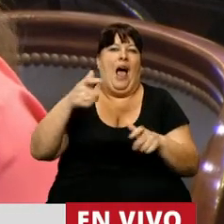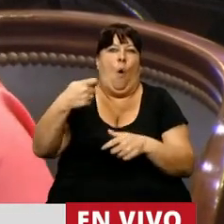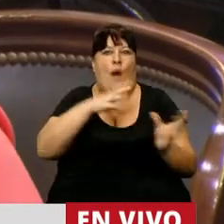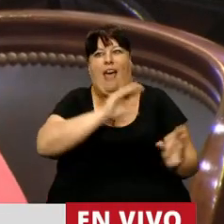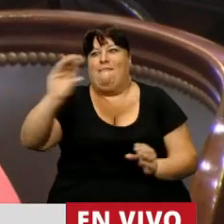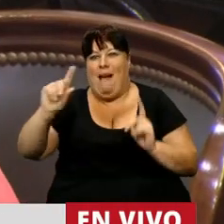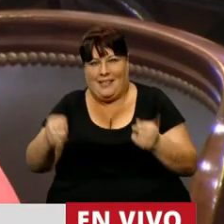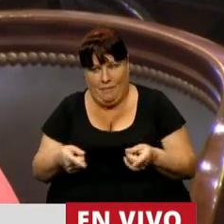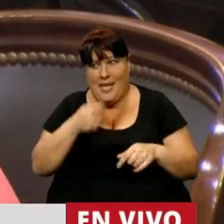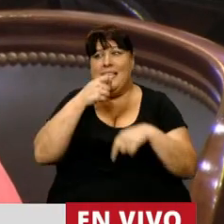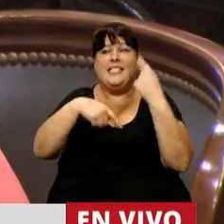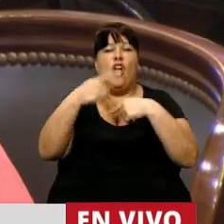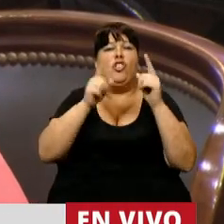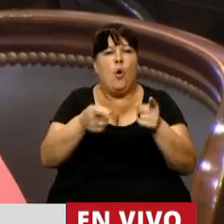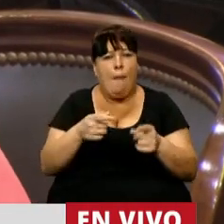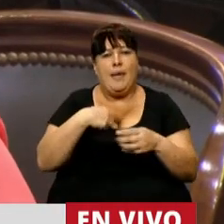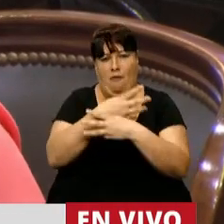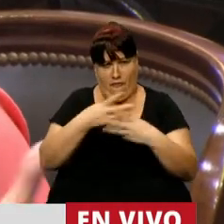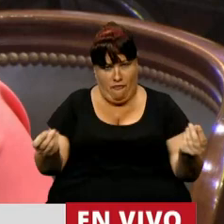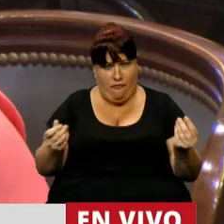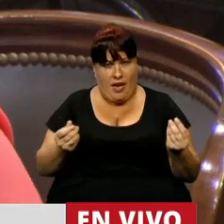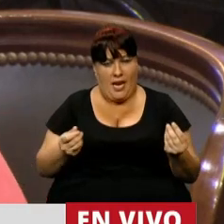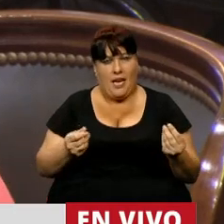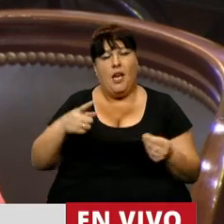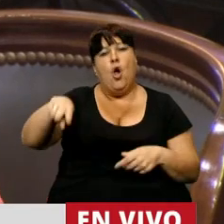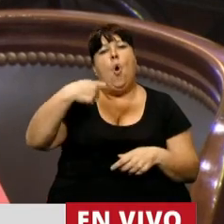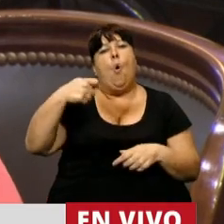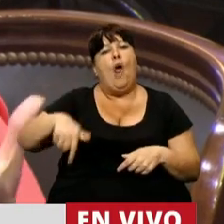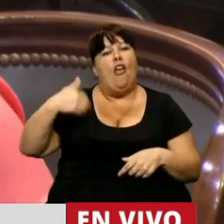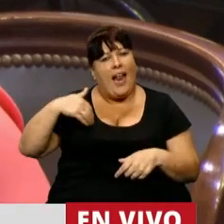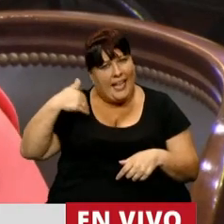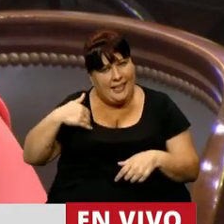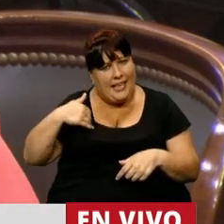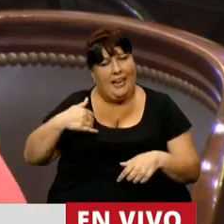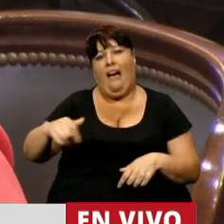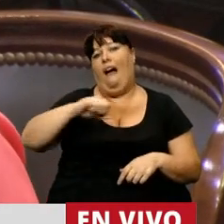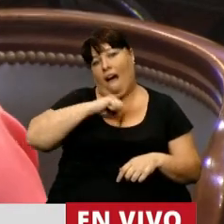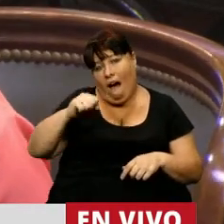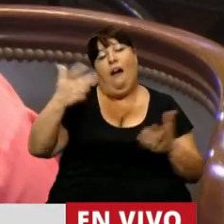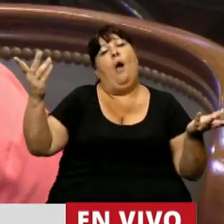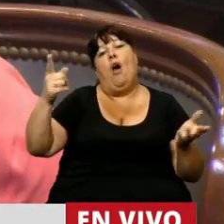Y si seguimos con esto, señor presidente, y me despido, a los jubilados de Argentina, pito